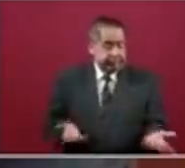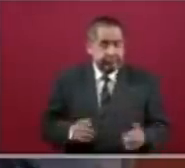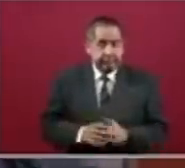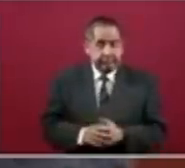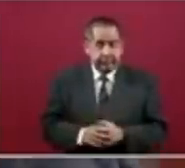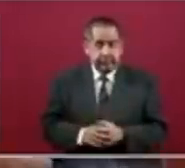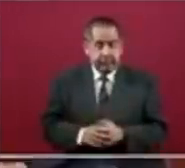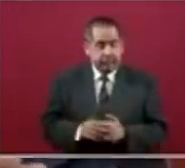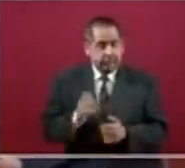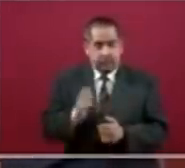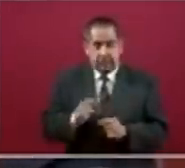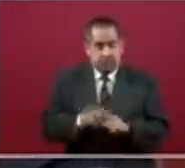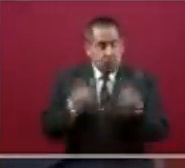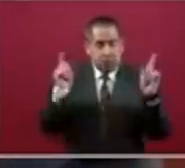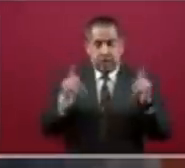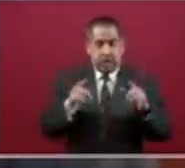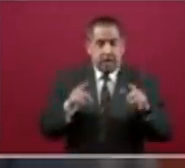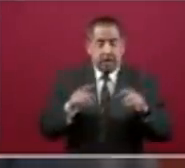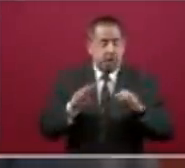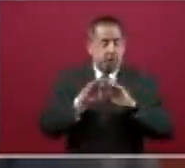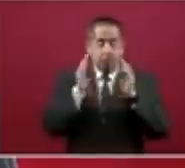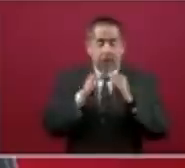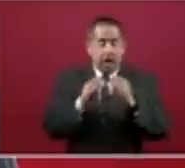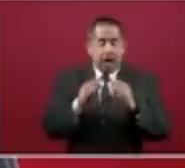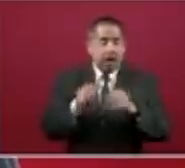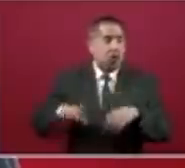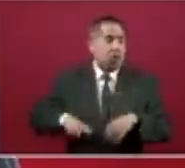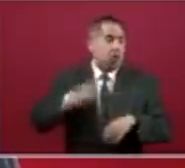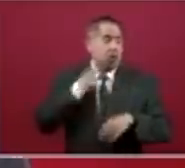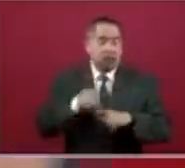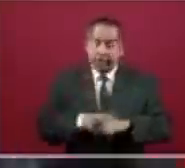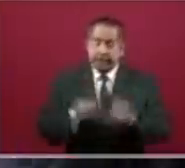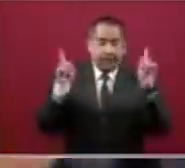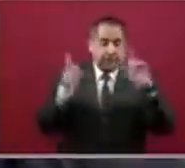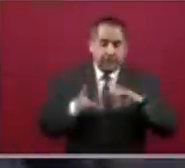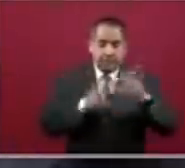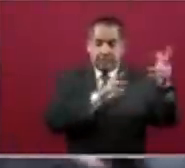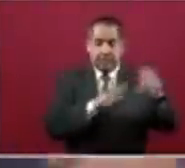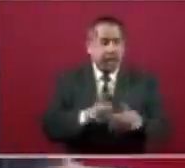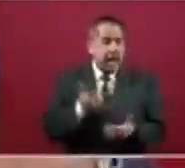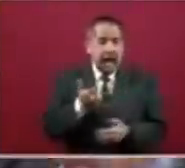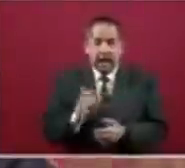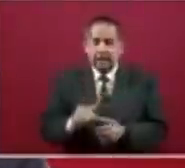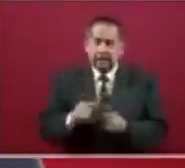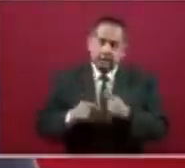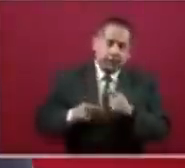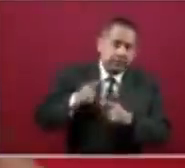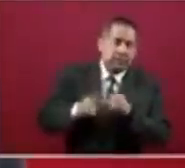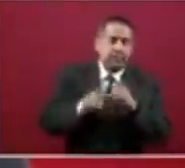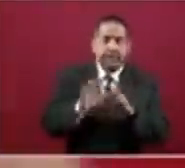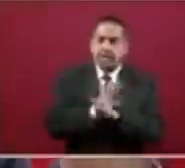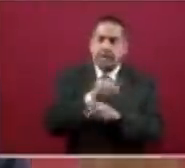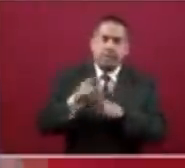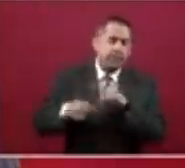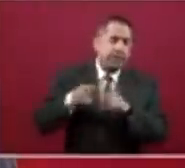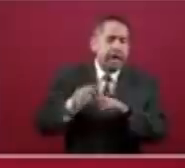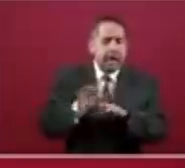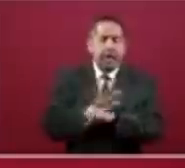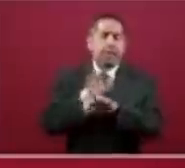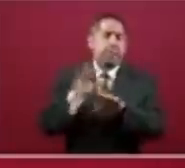Es otra la geografía política, porque así es esto, ¿no? Pero